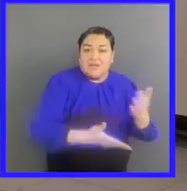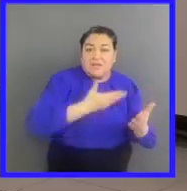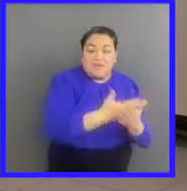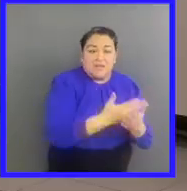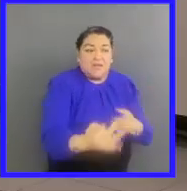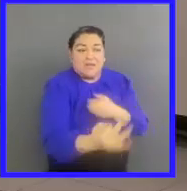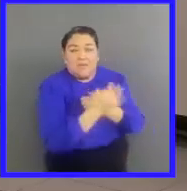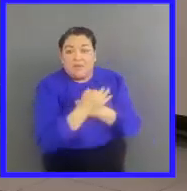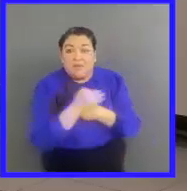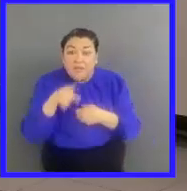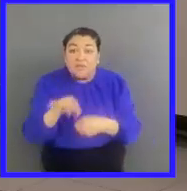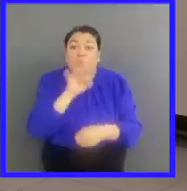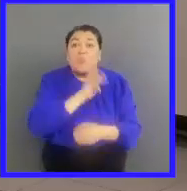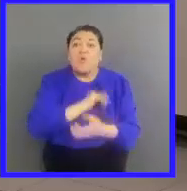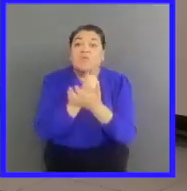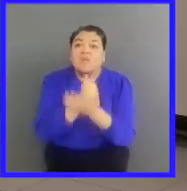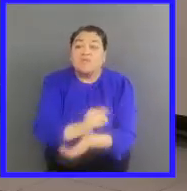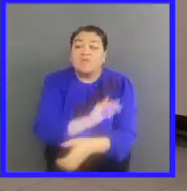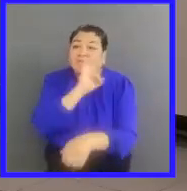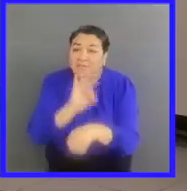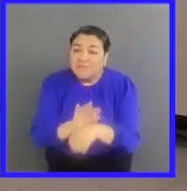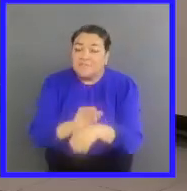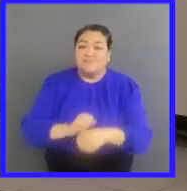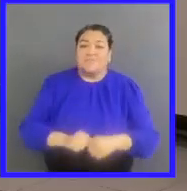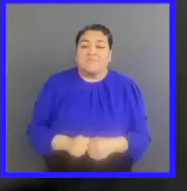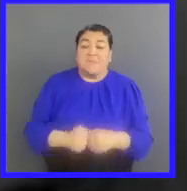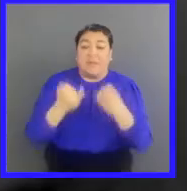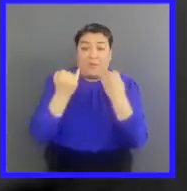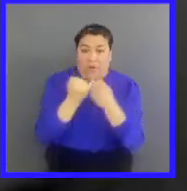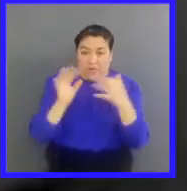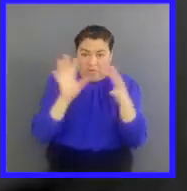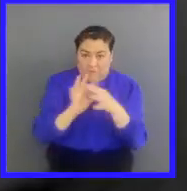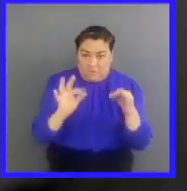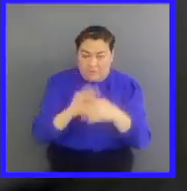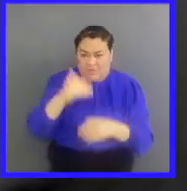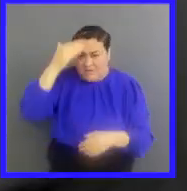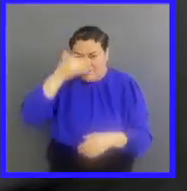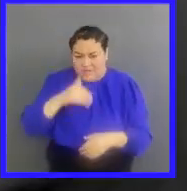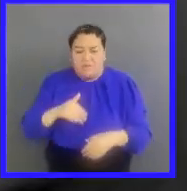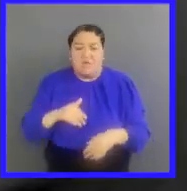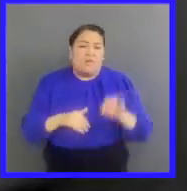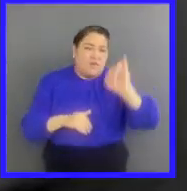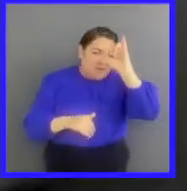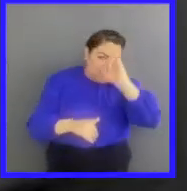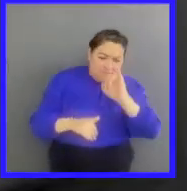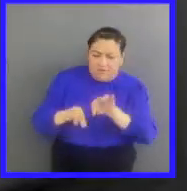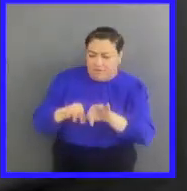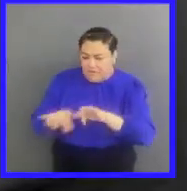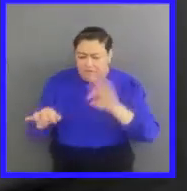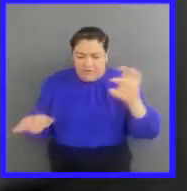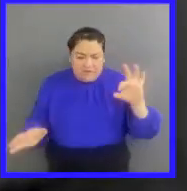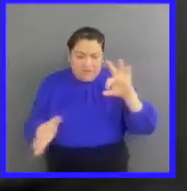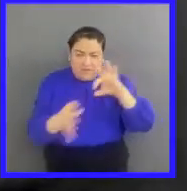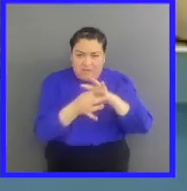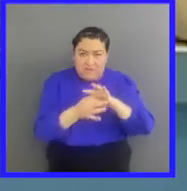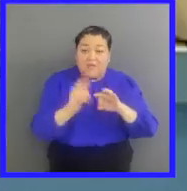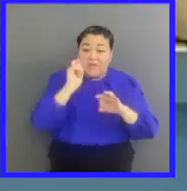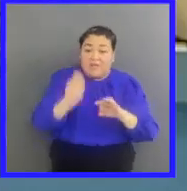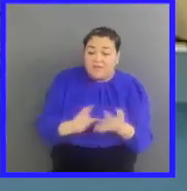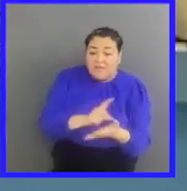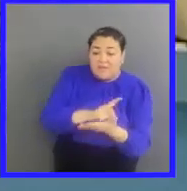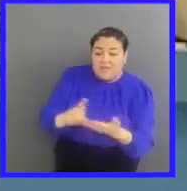esta protección. Añadieron que cuando hay una relación trabajador-patrón, existen derechos a la seguridad social